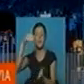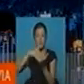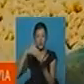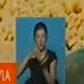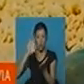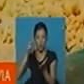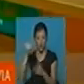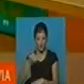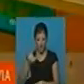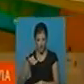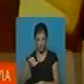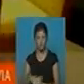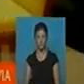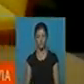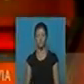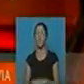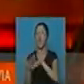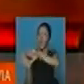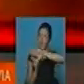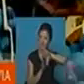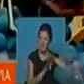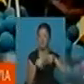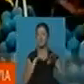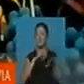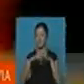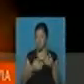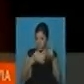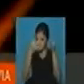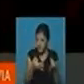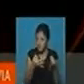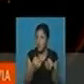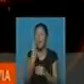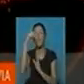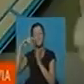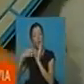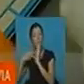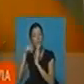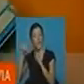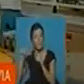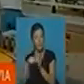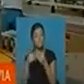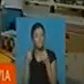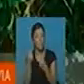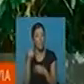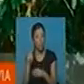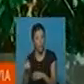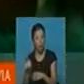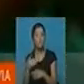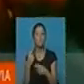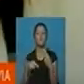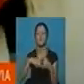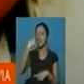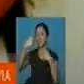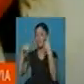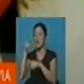$47.000 millones. Más allá de este contexto consolidado, uno de los problemas de Bolivia sigue siendo la baja